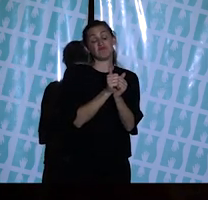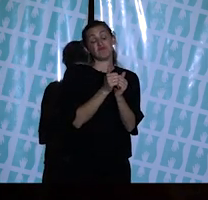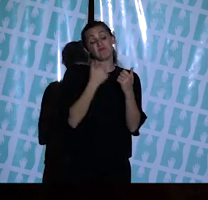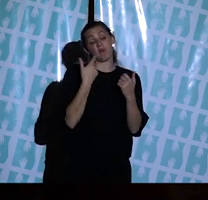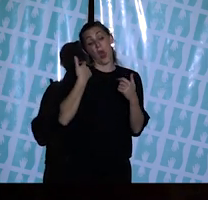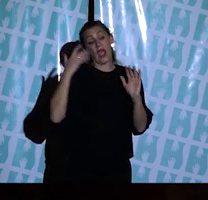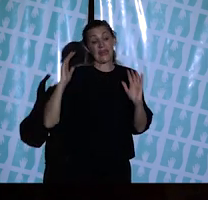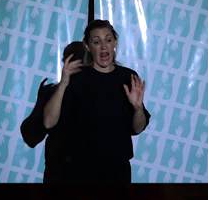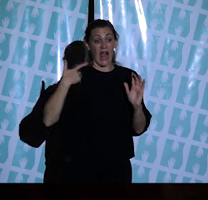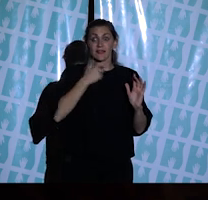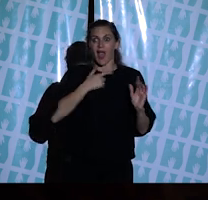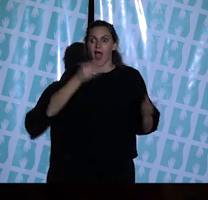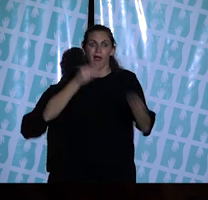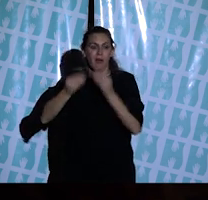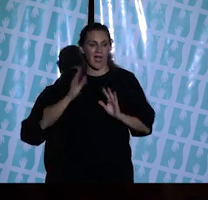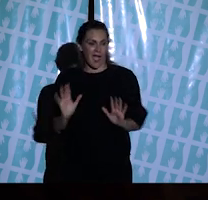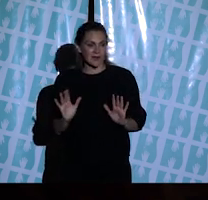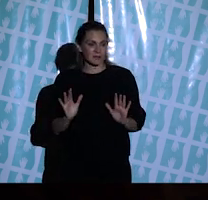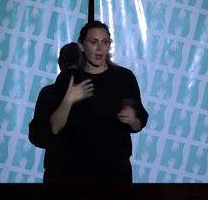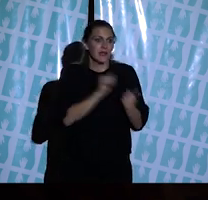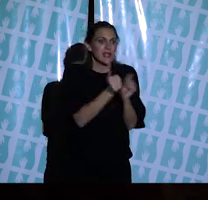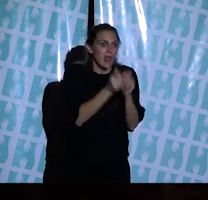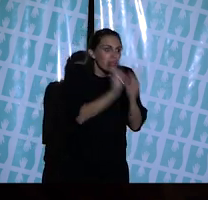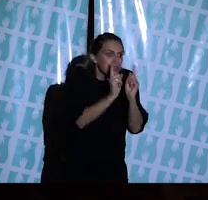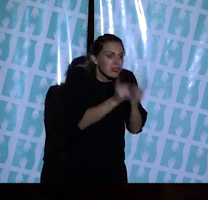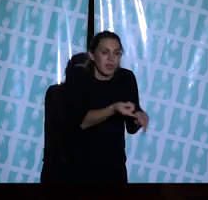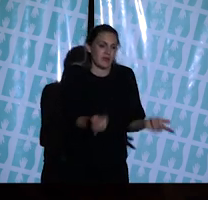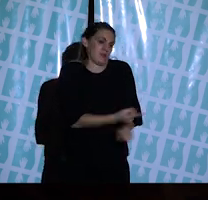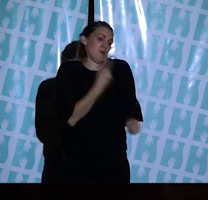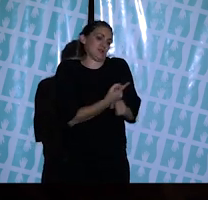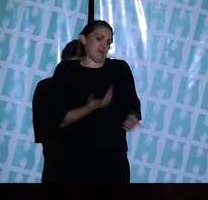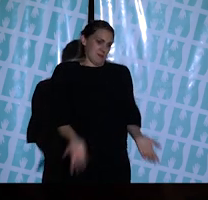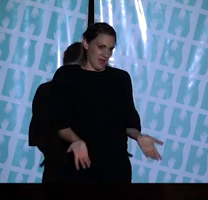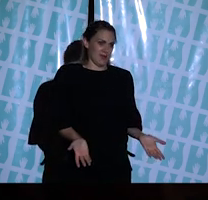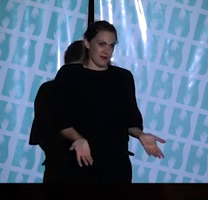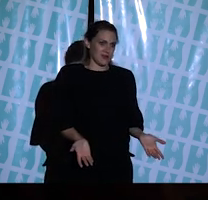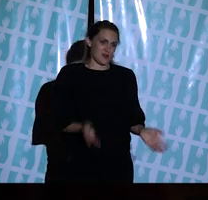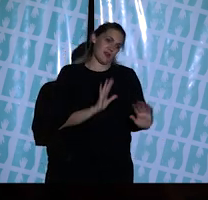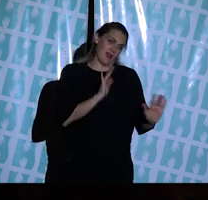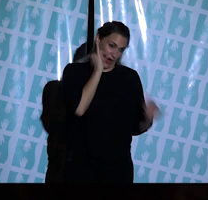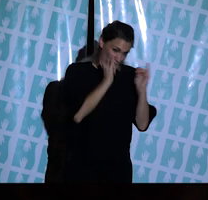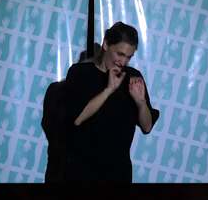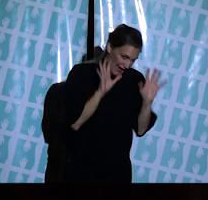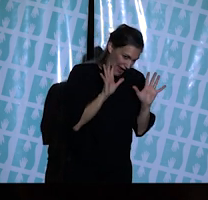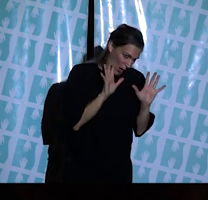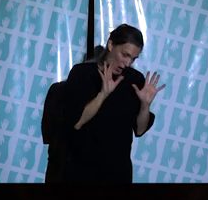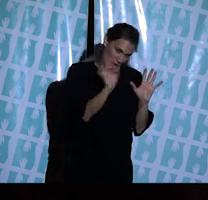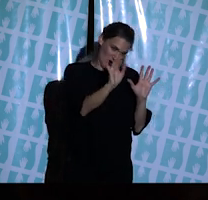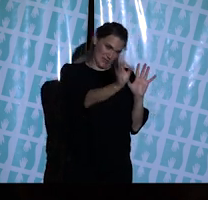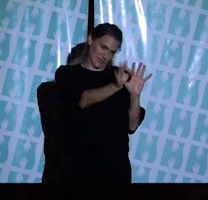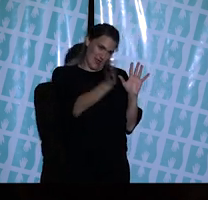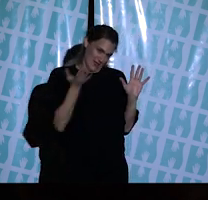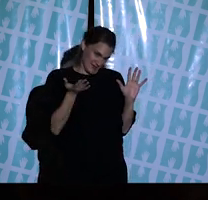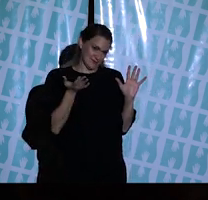¿no? Porque no se puede continuar todo el tiempo con esto. No lo voy a explicar. Pero